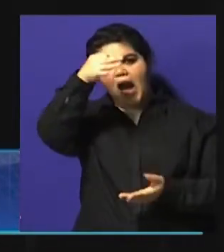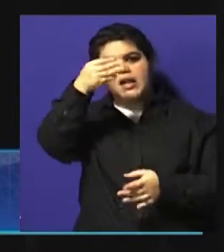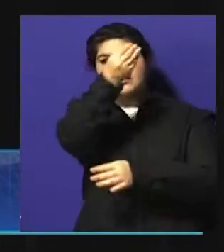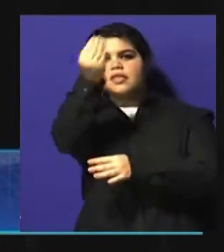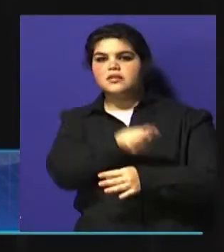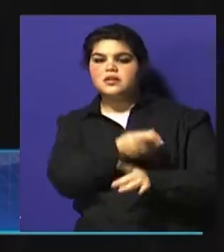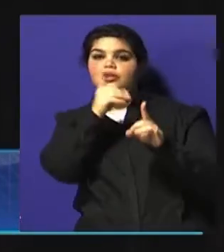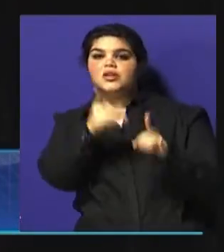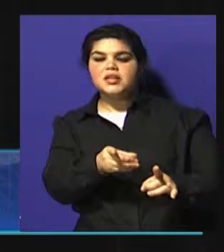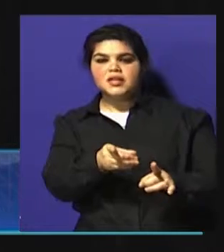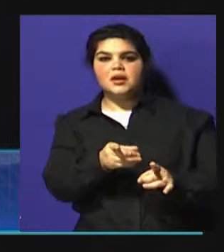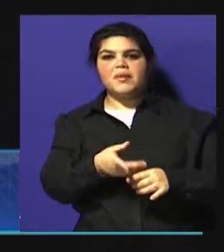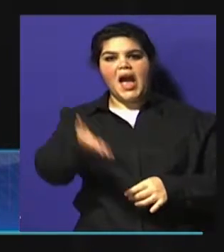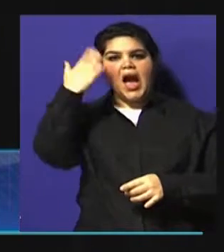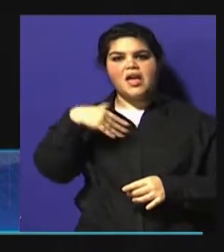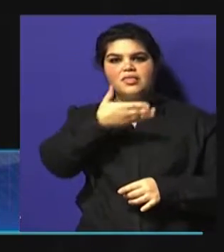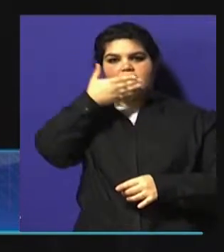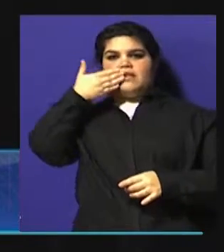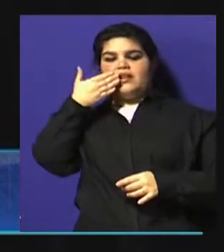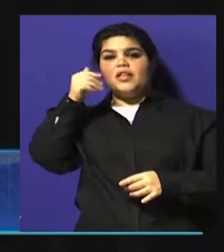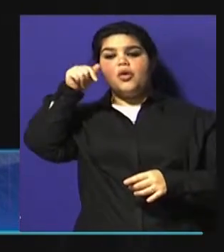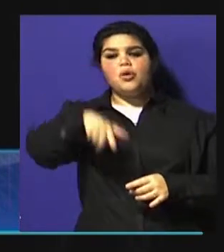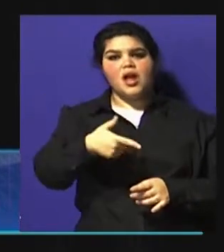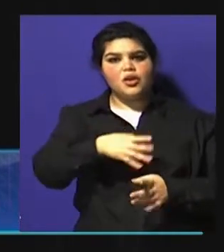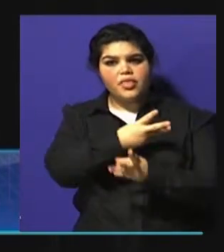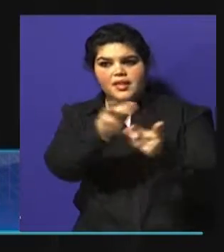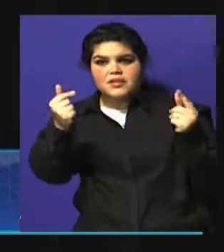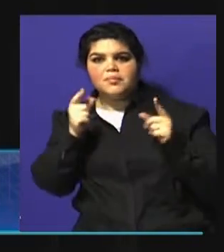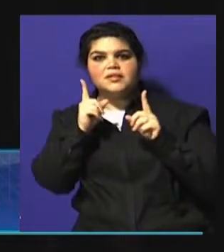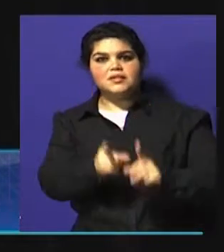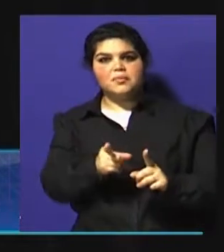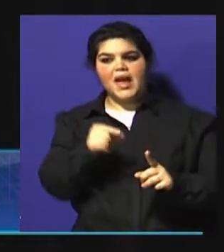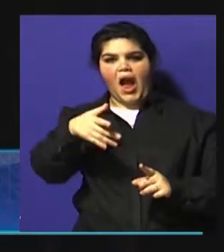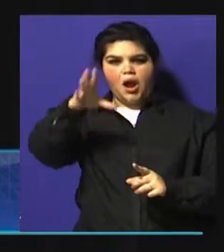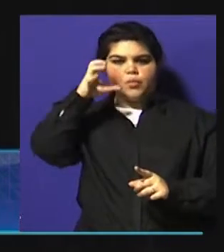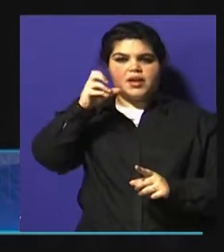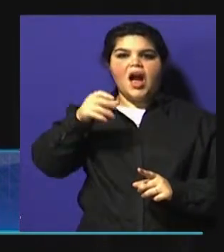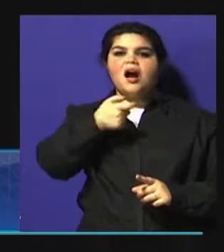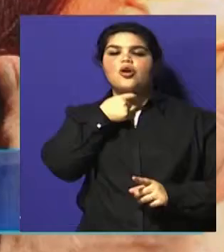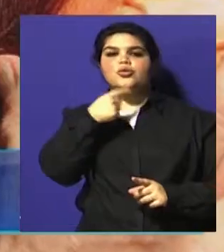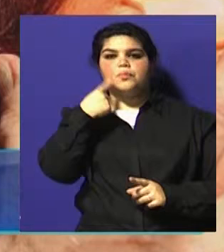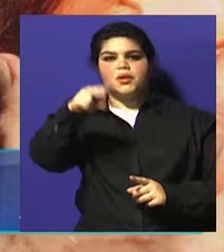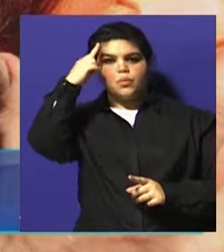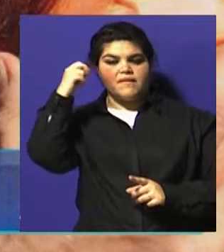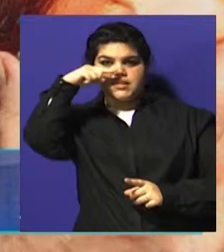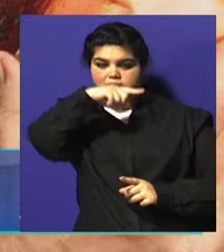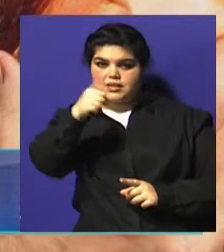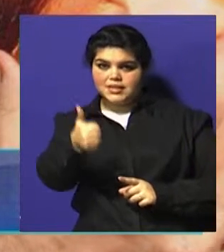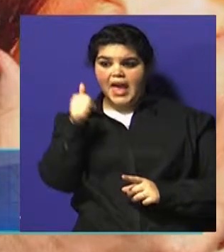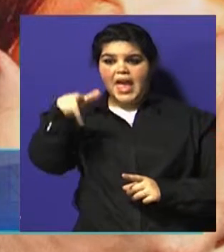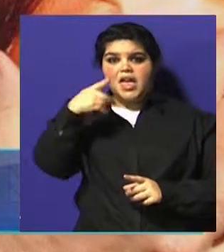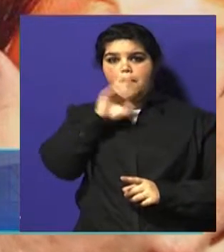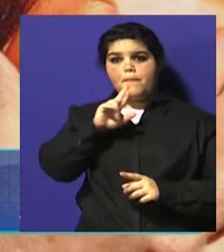a los desaparecidos de la última dictadura militar. Recordemos que Vilma fue arrestada en agosto de 1976. Ella